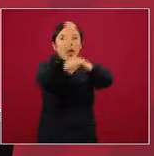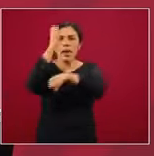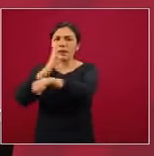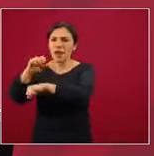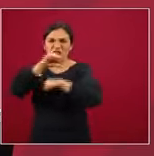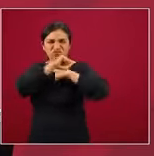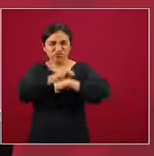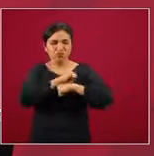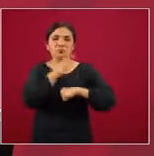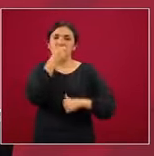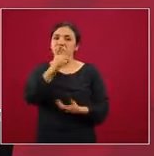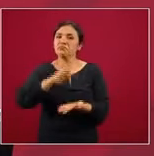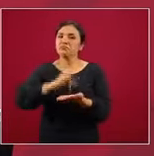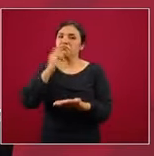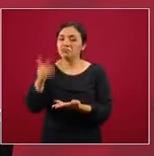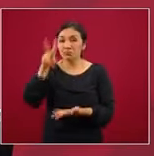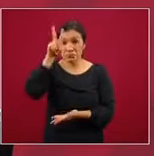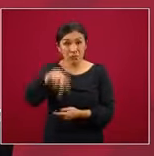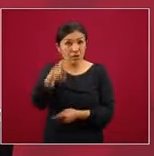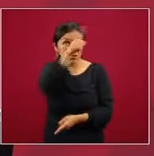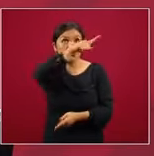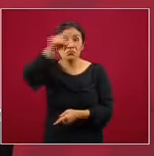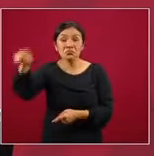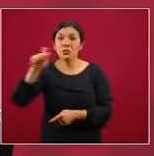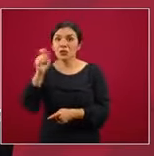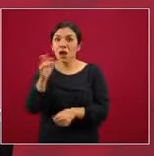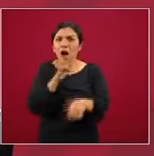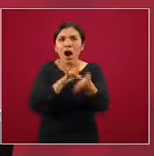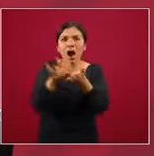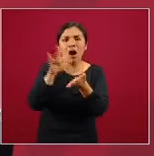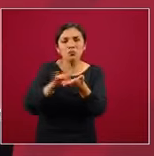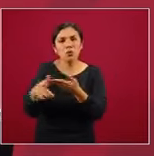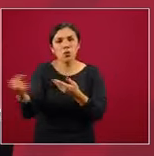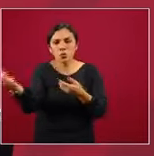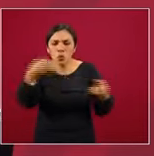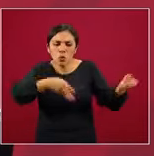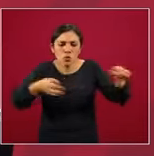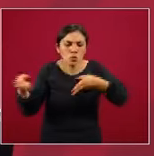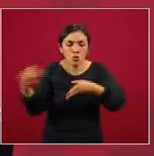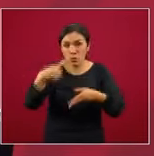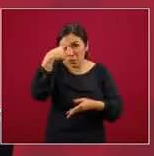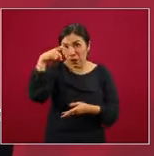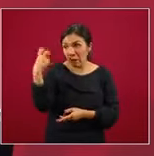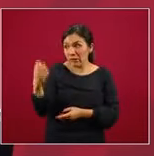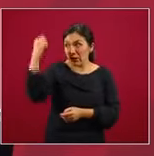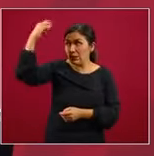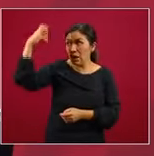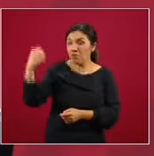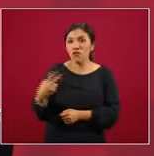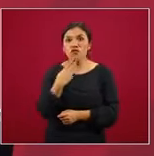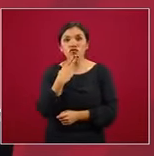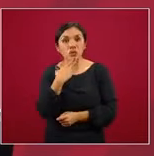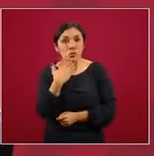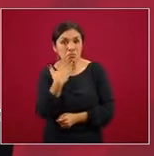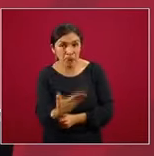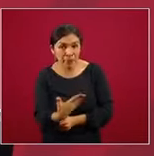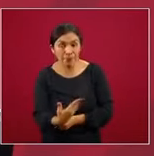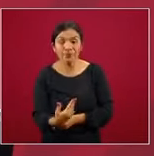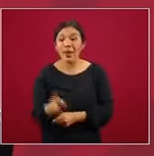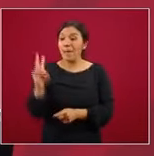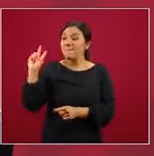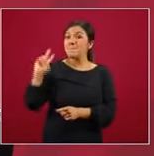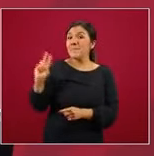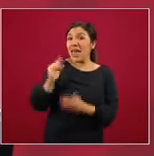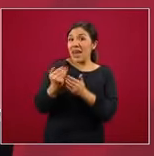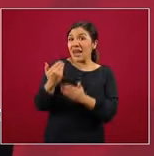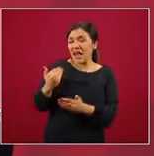titulares las contribuciones muy valiosas que permitieron enriquecer la metodología del semáforo. El viernes más